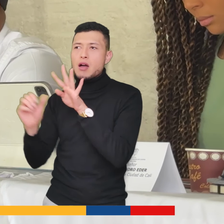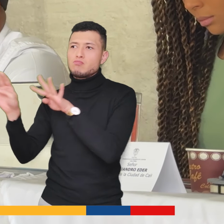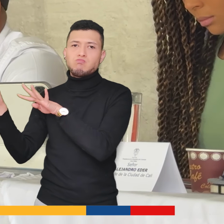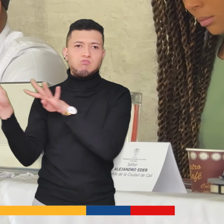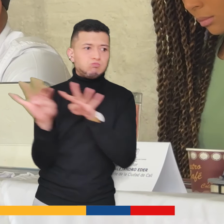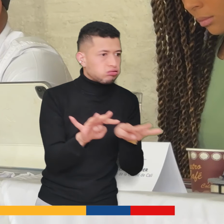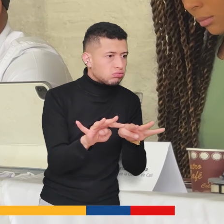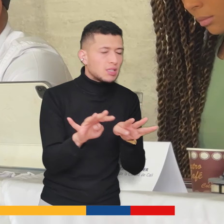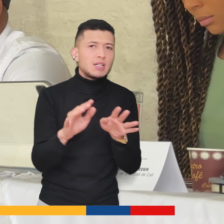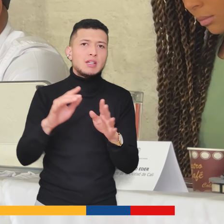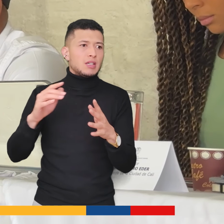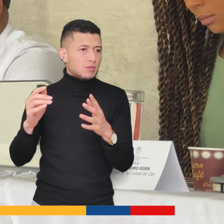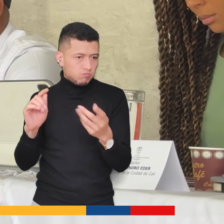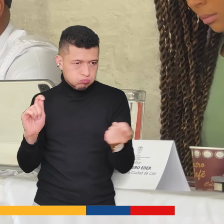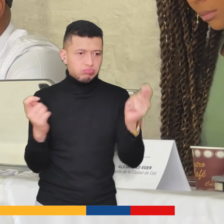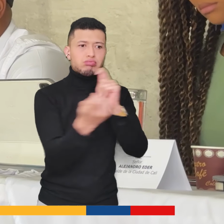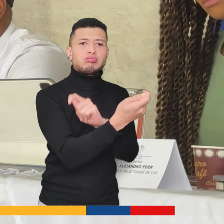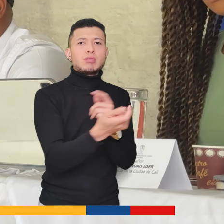económica,